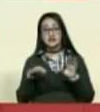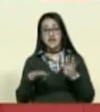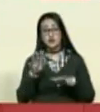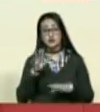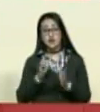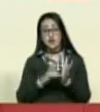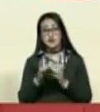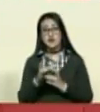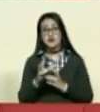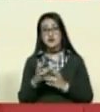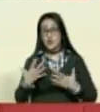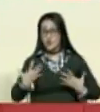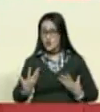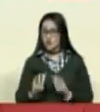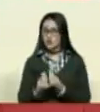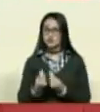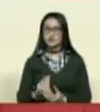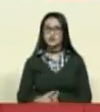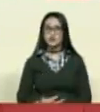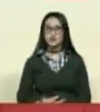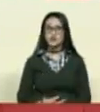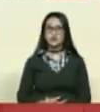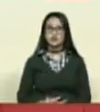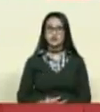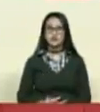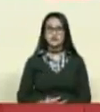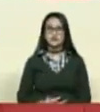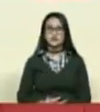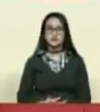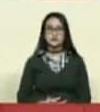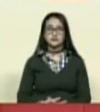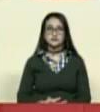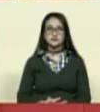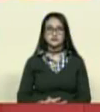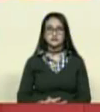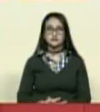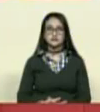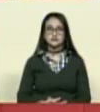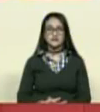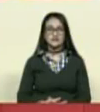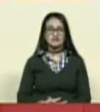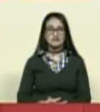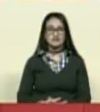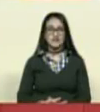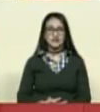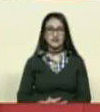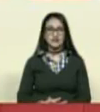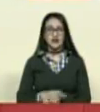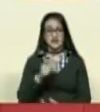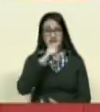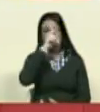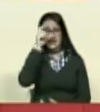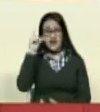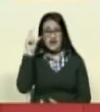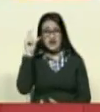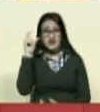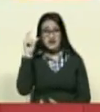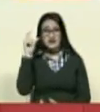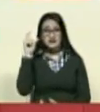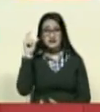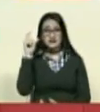juntos. Cilia, Ángel Rodríguez, nos tocó Tarek William Saab, Pedro